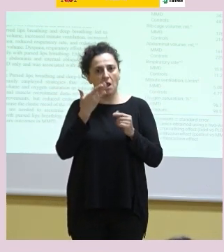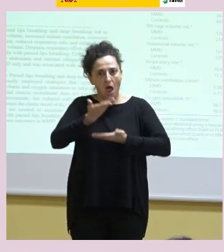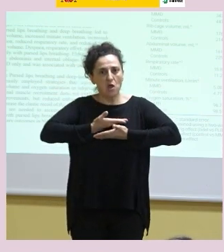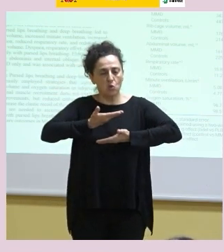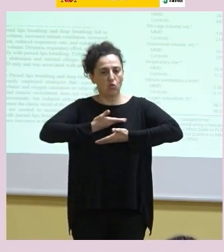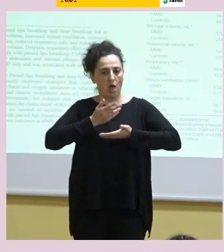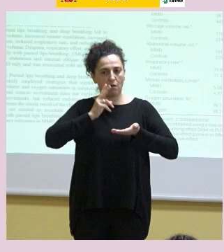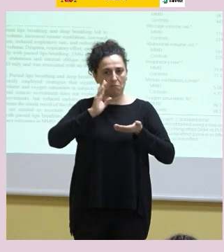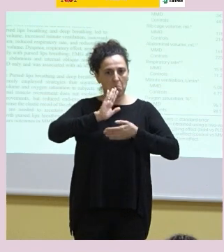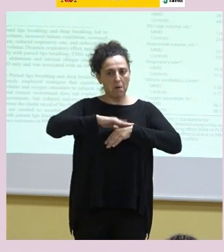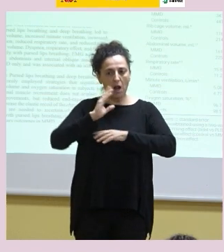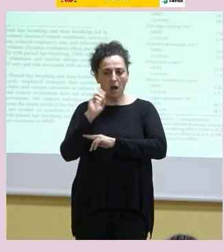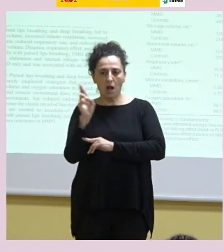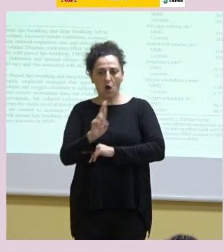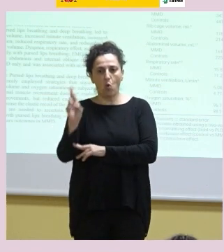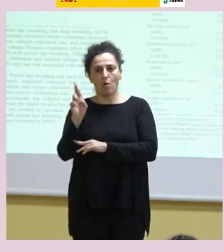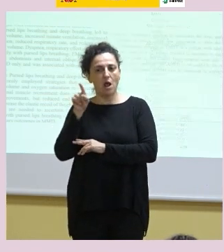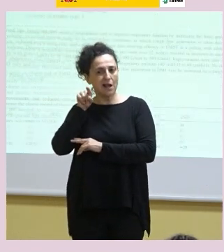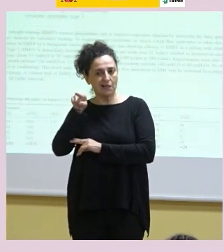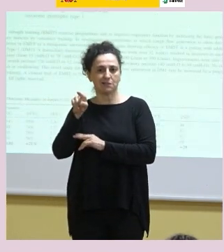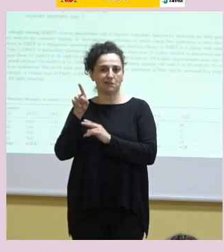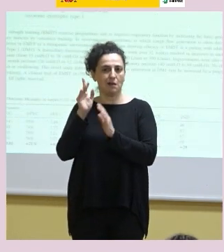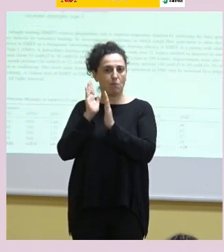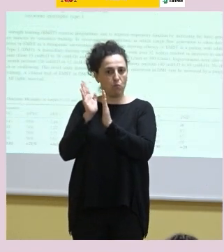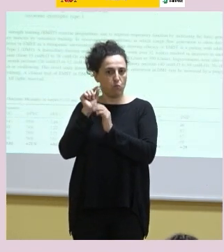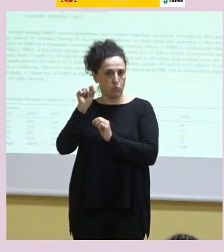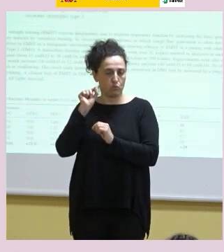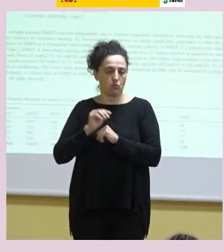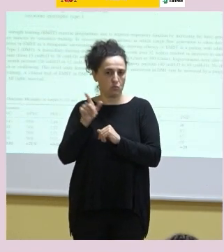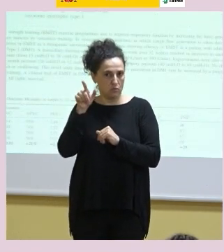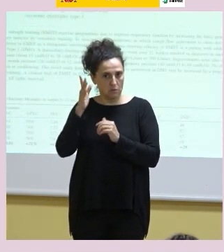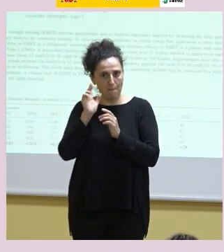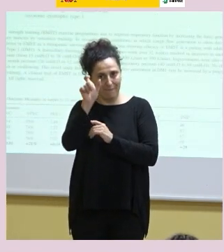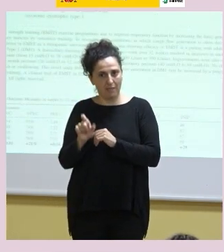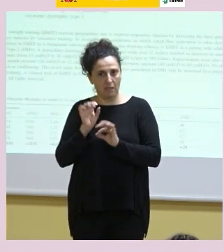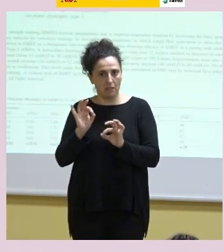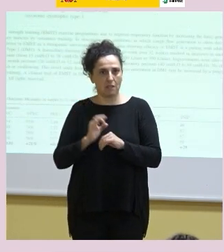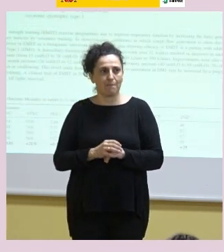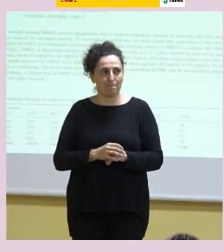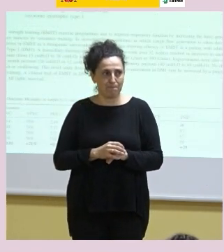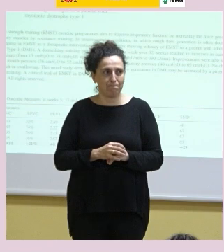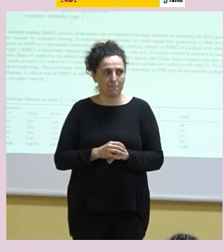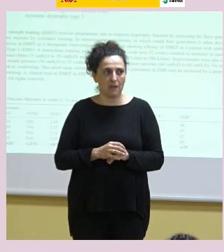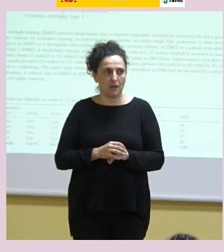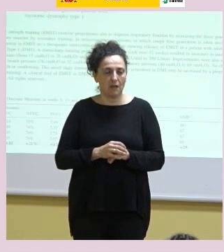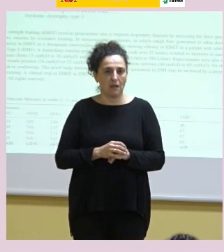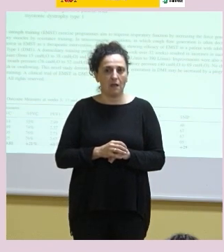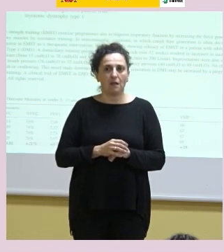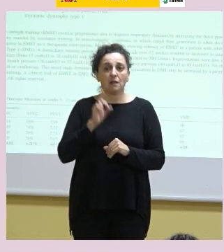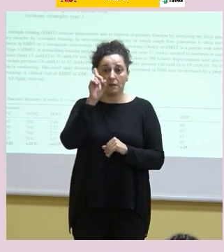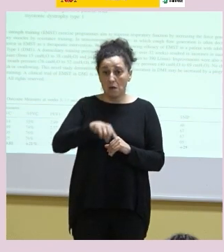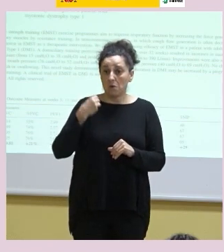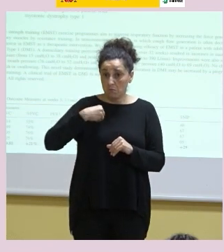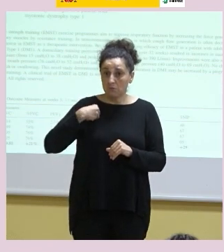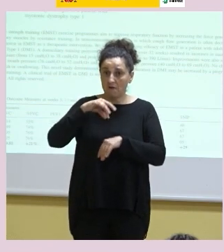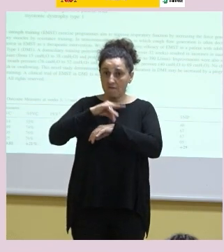a recuperar este punto que me interesa con este paciente. También en la misma patología hay estudios